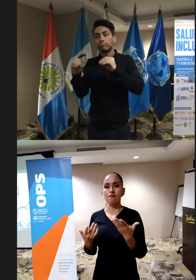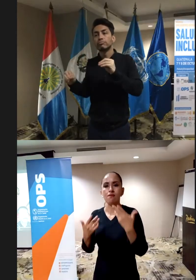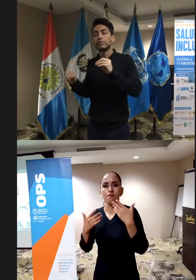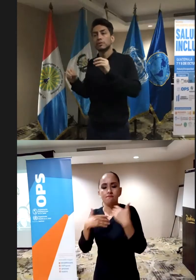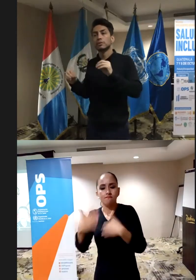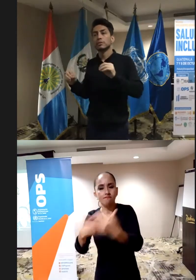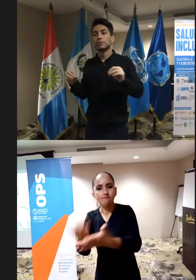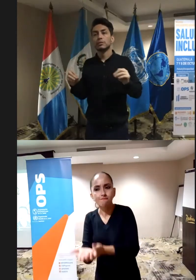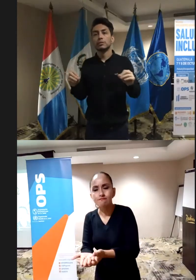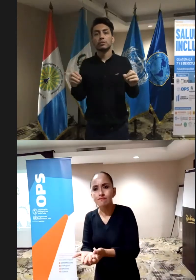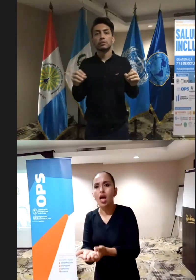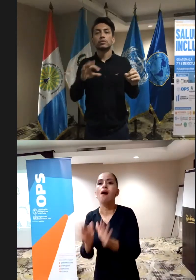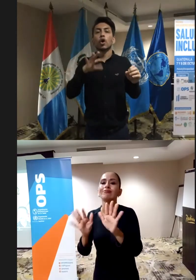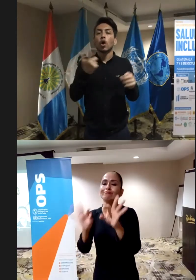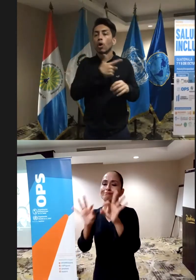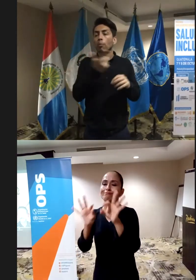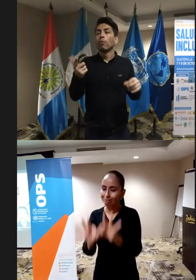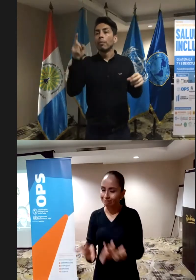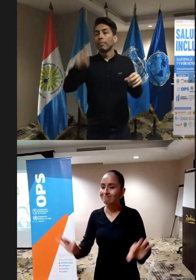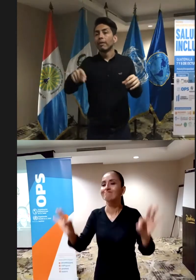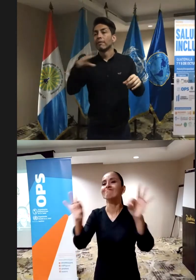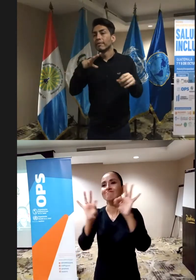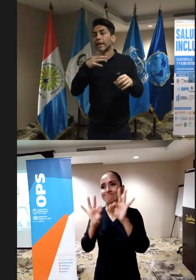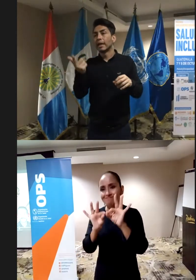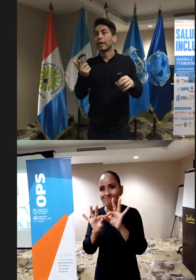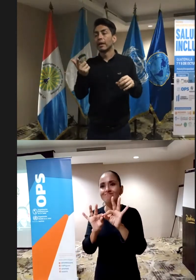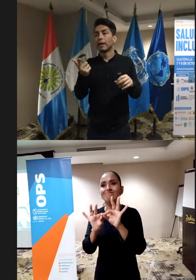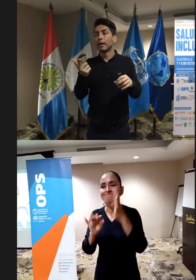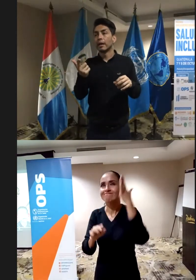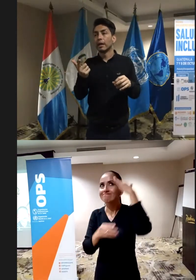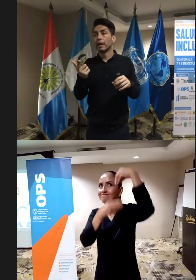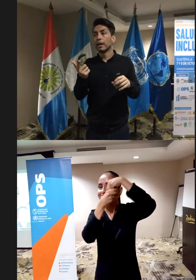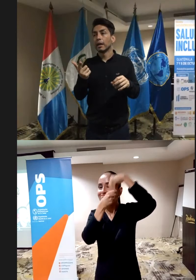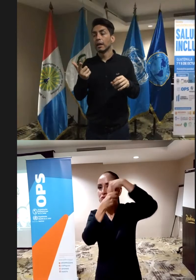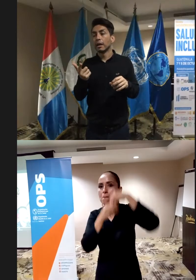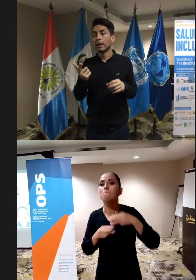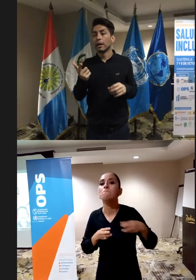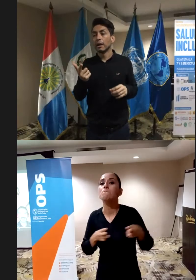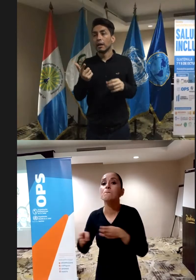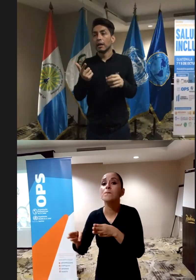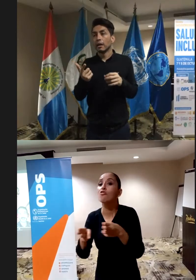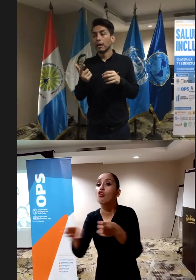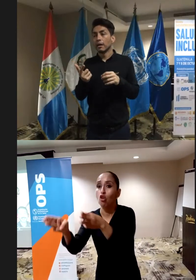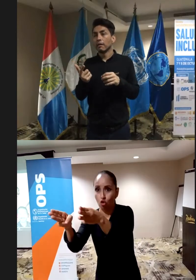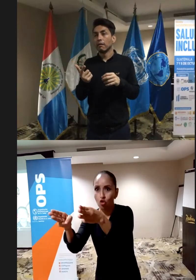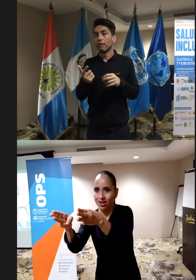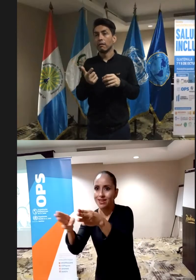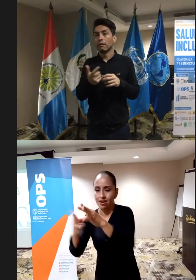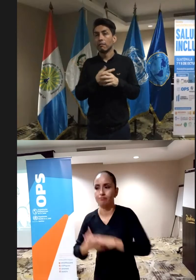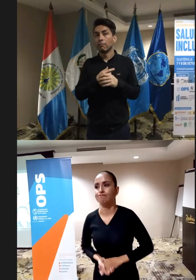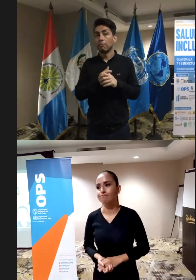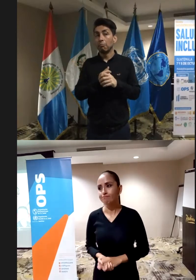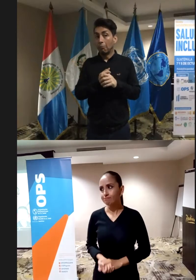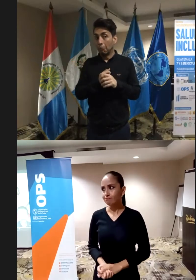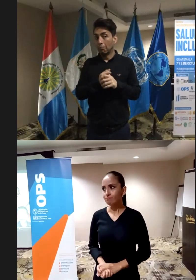que también es muy importante de tener la metodología muy bien seguida y entendida. Aquí